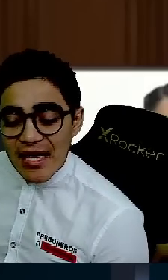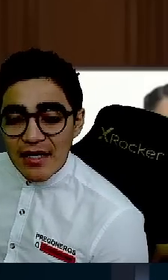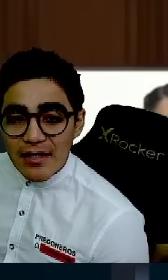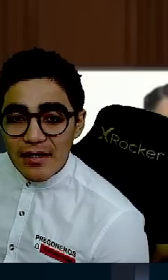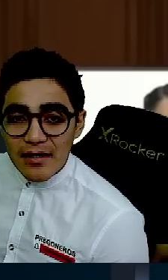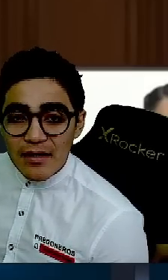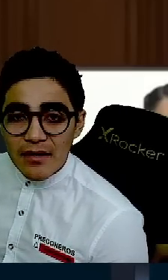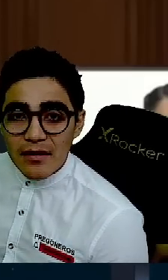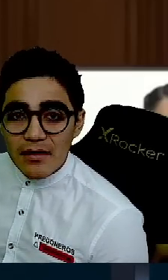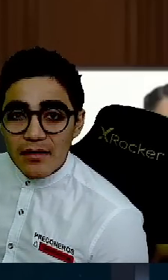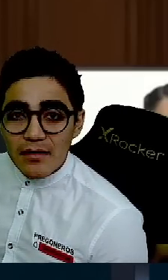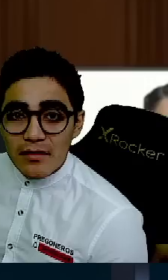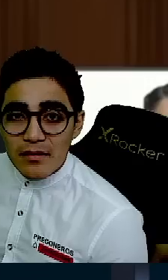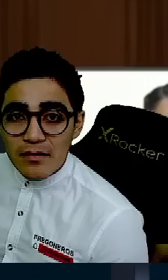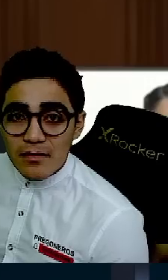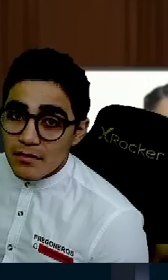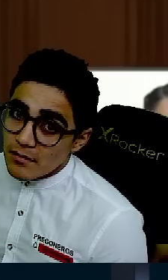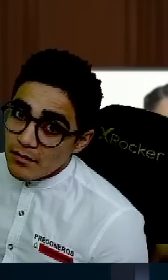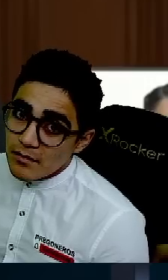espada